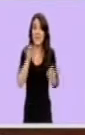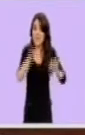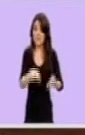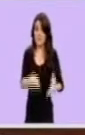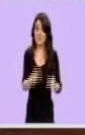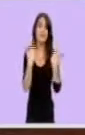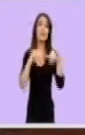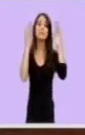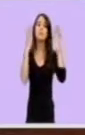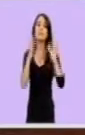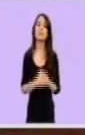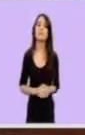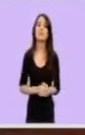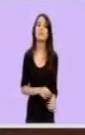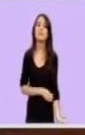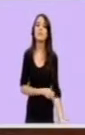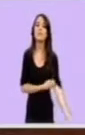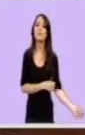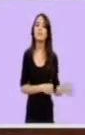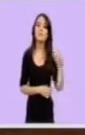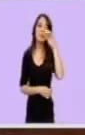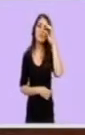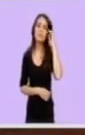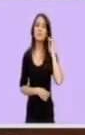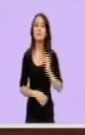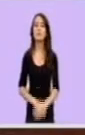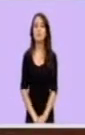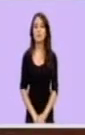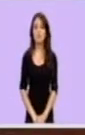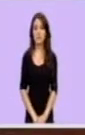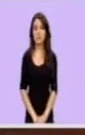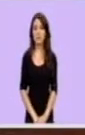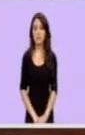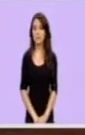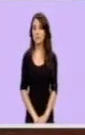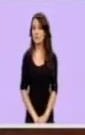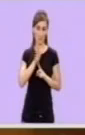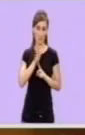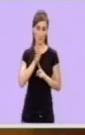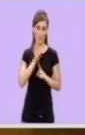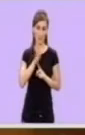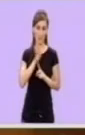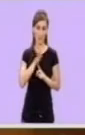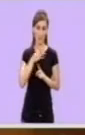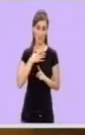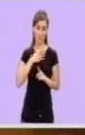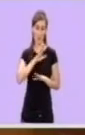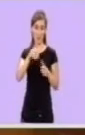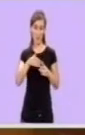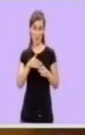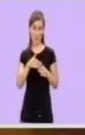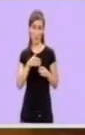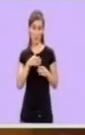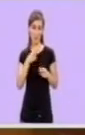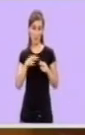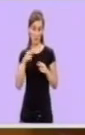también se ha hablado de austeridad y Cospedal ha anunciado la reducción de la aportación económica a grupos parlamentarios, a sindicatos y a